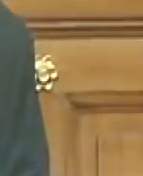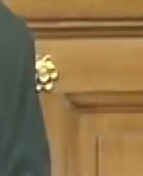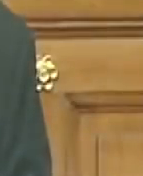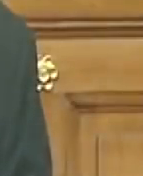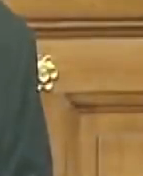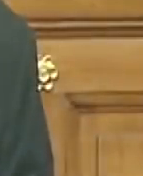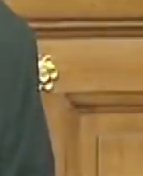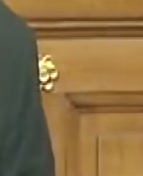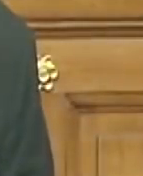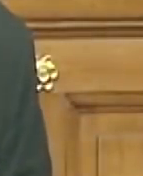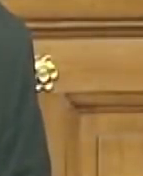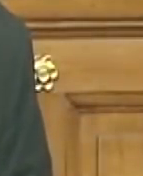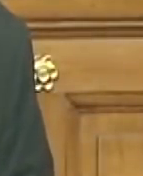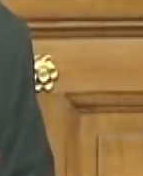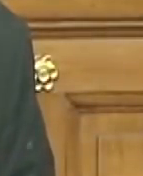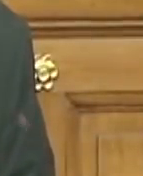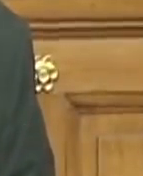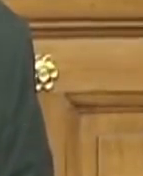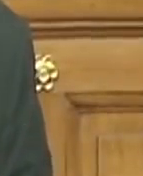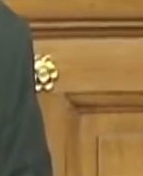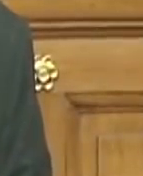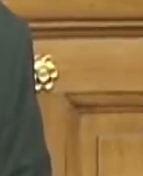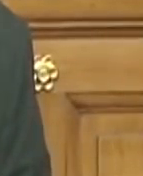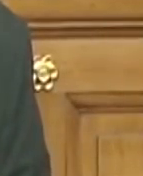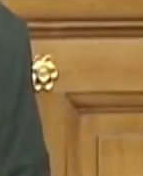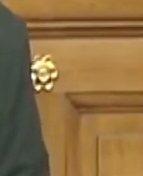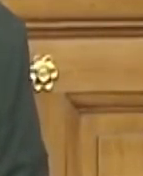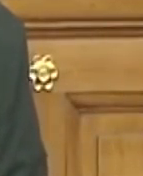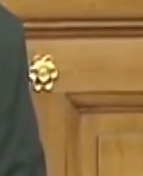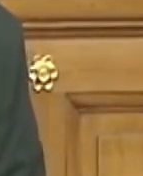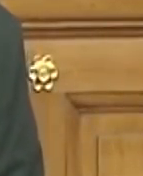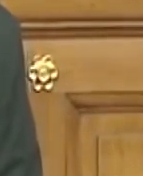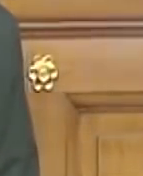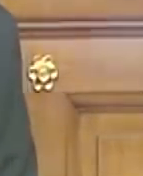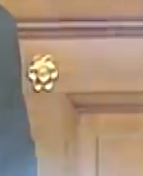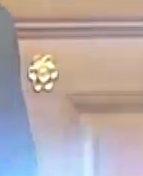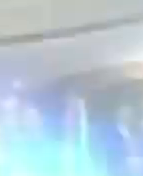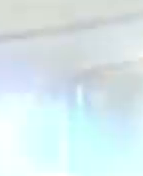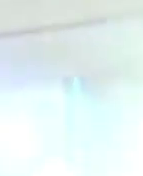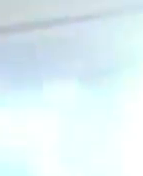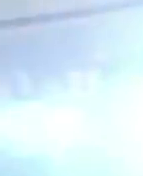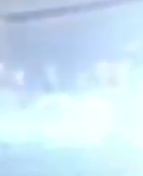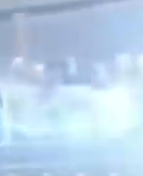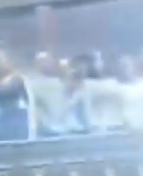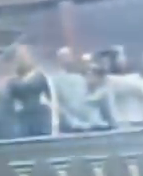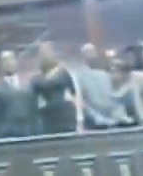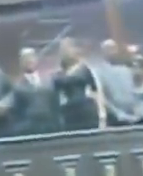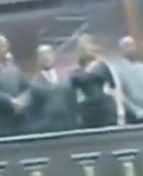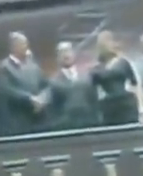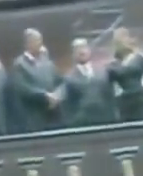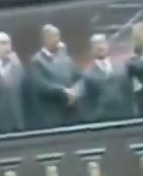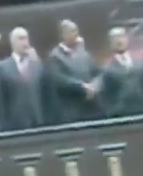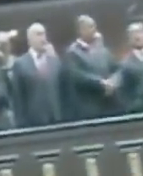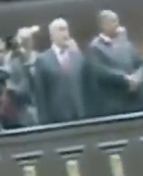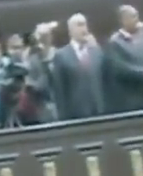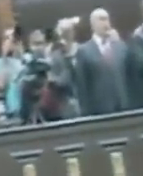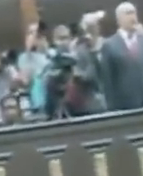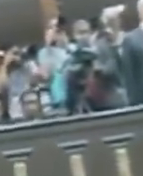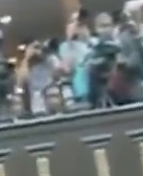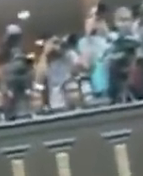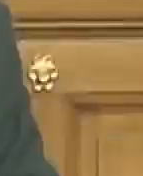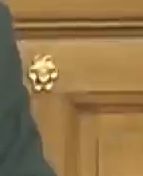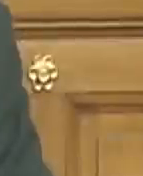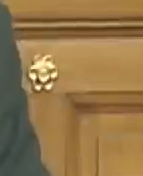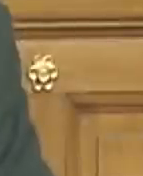convencidos que sólo el socialismo y socialismo es posible superar definitivamente las desigualdades porque este